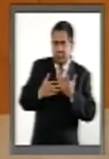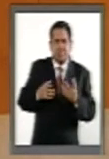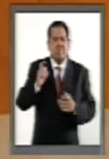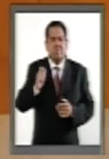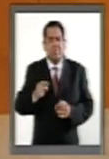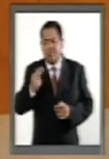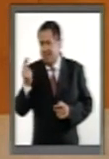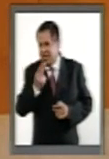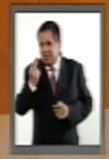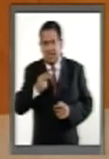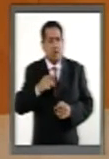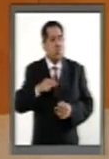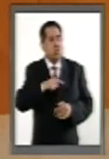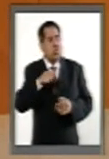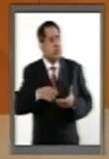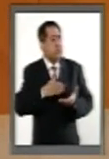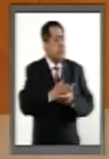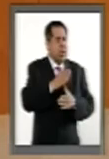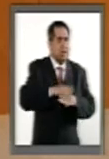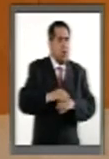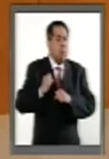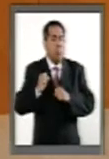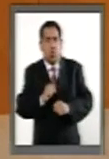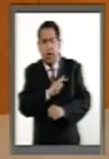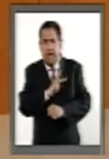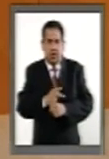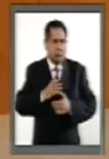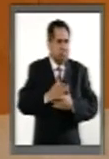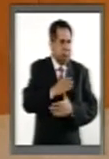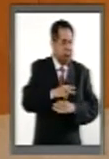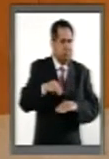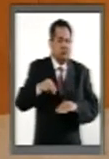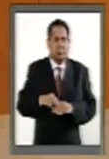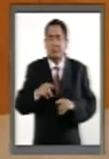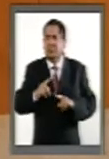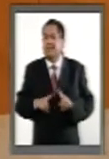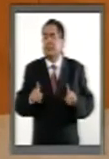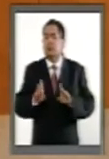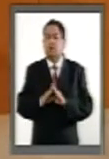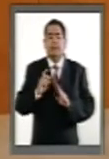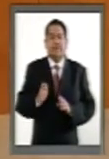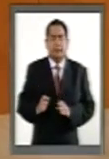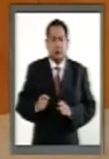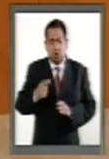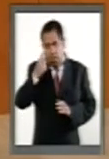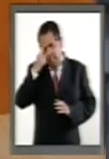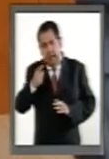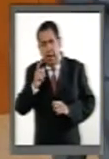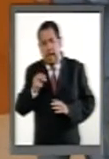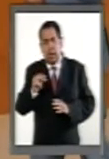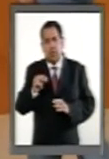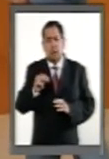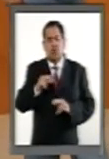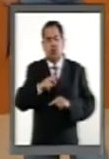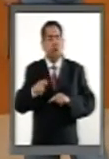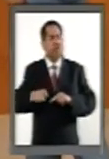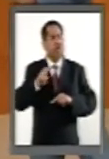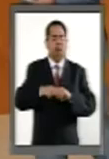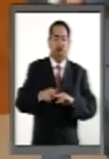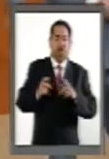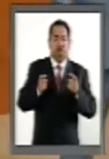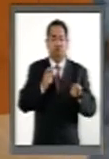Necesitamos estar en los espacios de poder, pero el poder en otro sentido, no ocupar ese